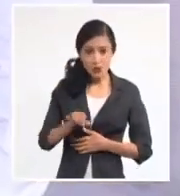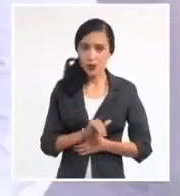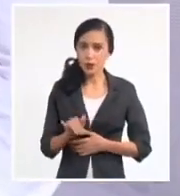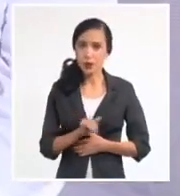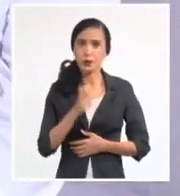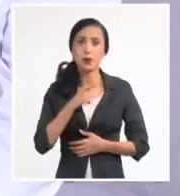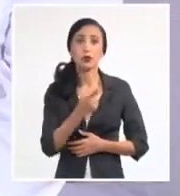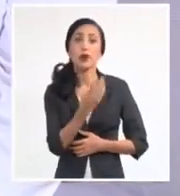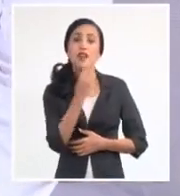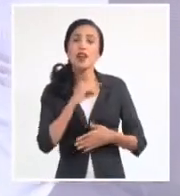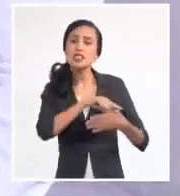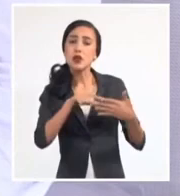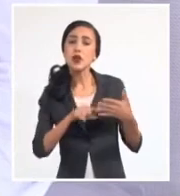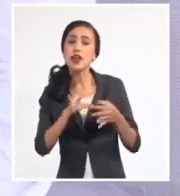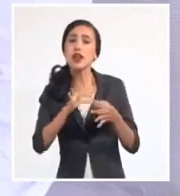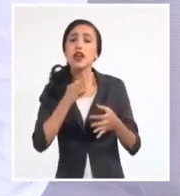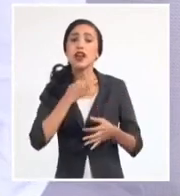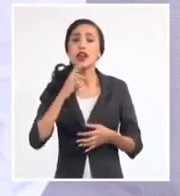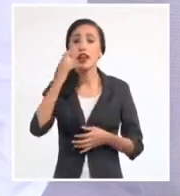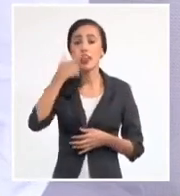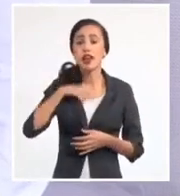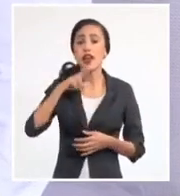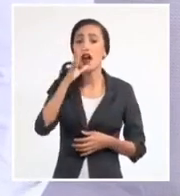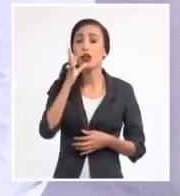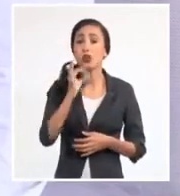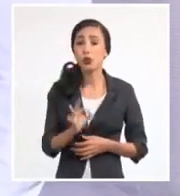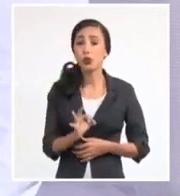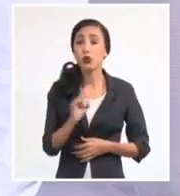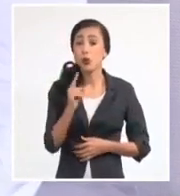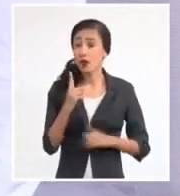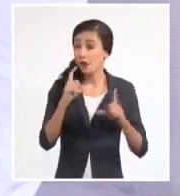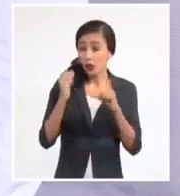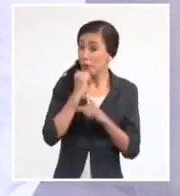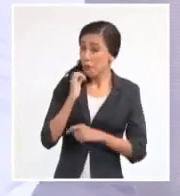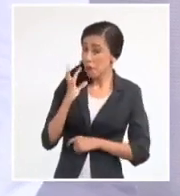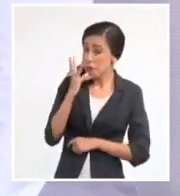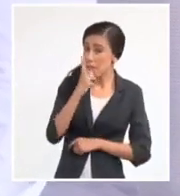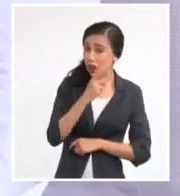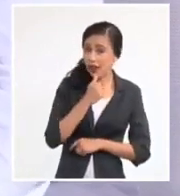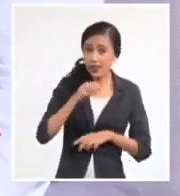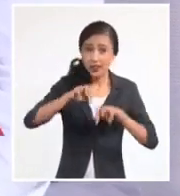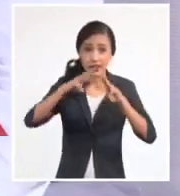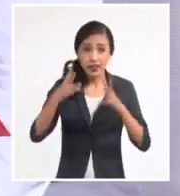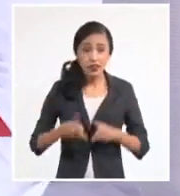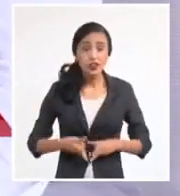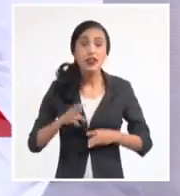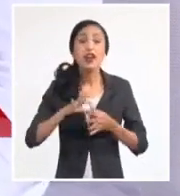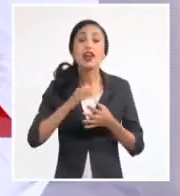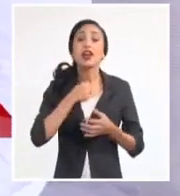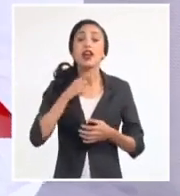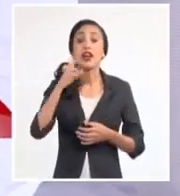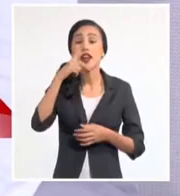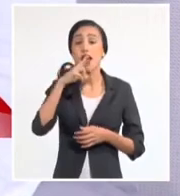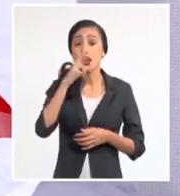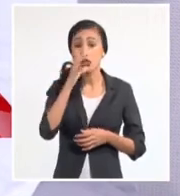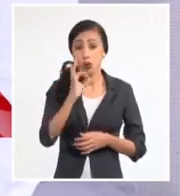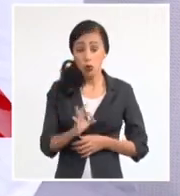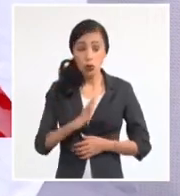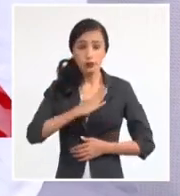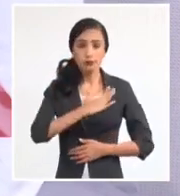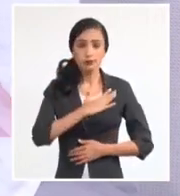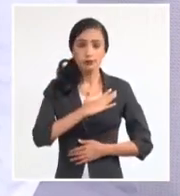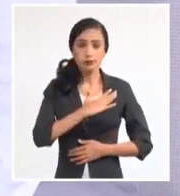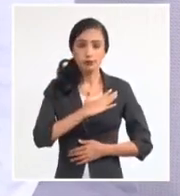Gerardo. Yo lo veía, una de las fotos más lindas que le dio la vuelta a las redes fue Gerardo con la mano en su pecho,